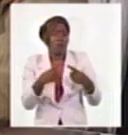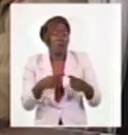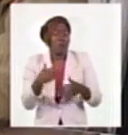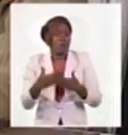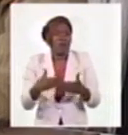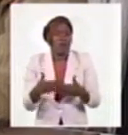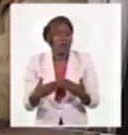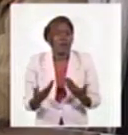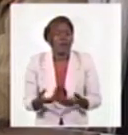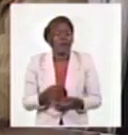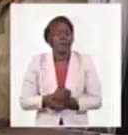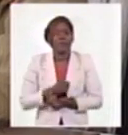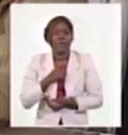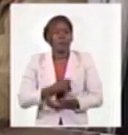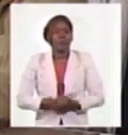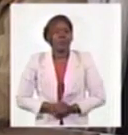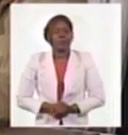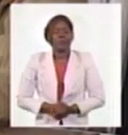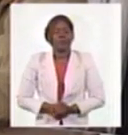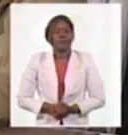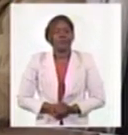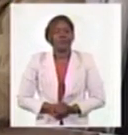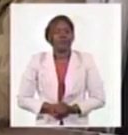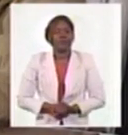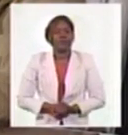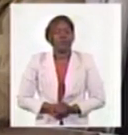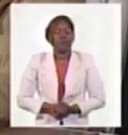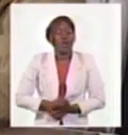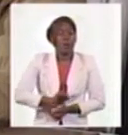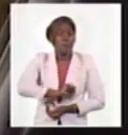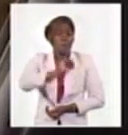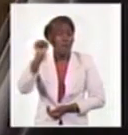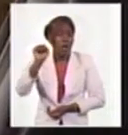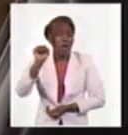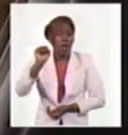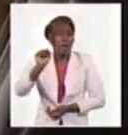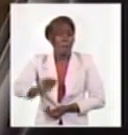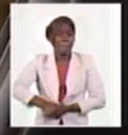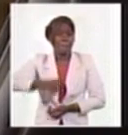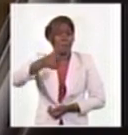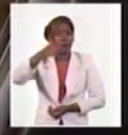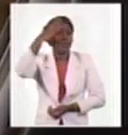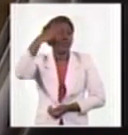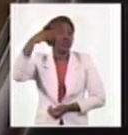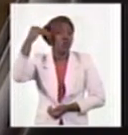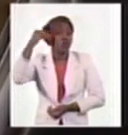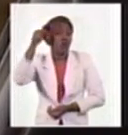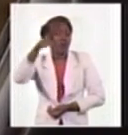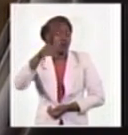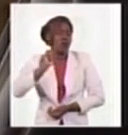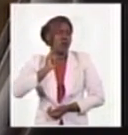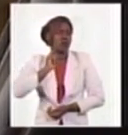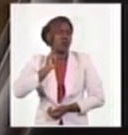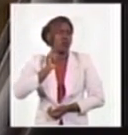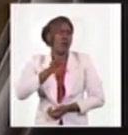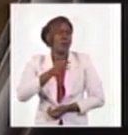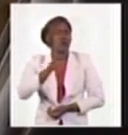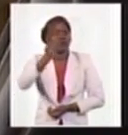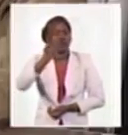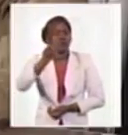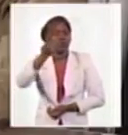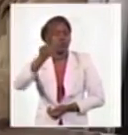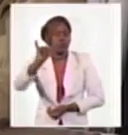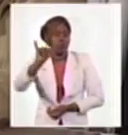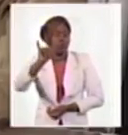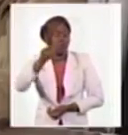de la victoria electoral de Trump en las elecciones del 2016, fue el fenómeno más polarizante, se pudiera decir, desde el punto de